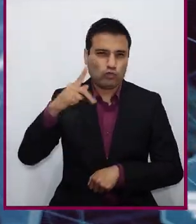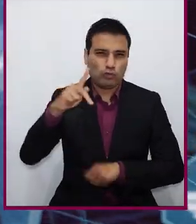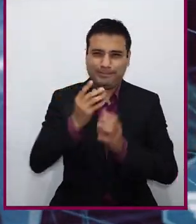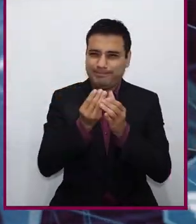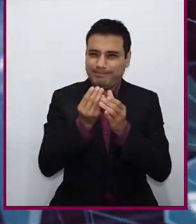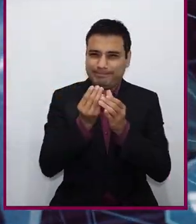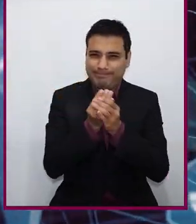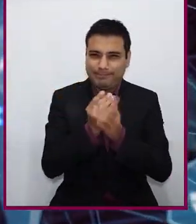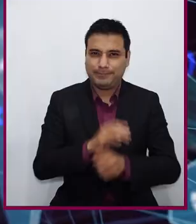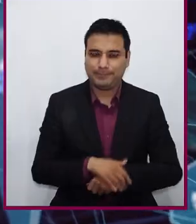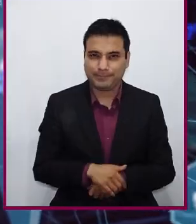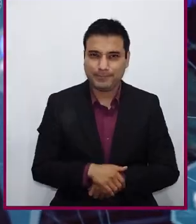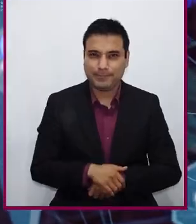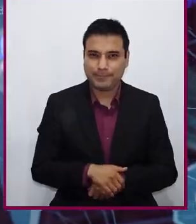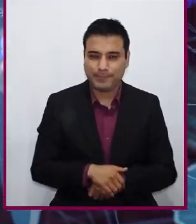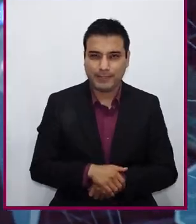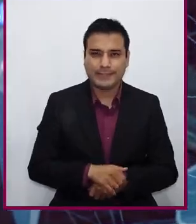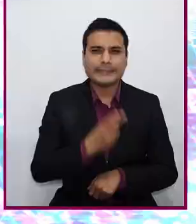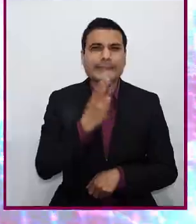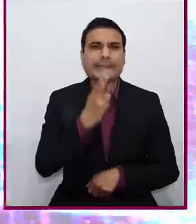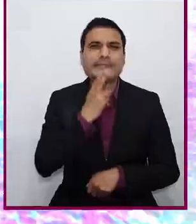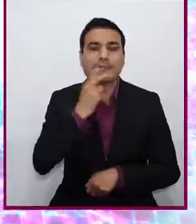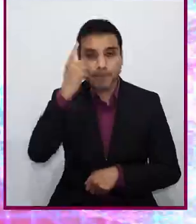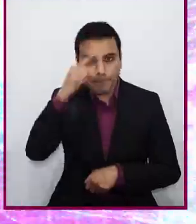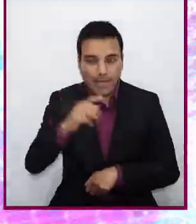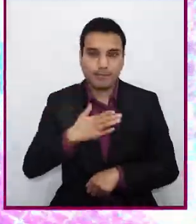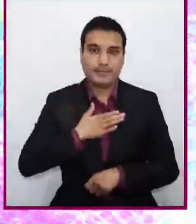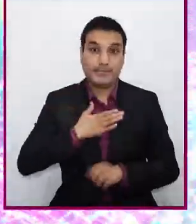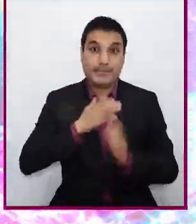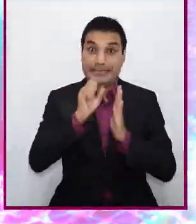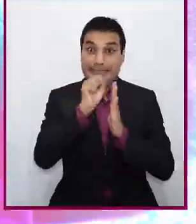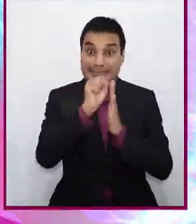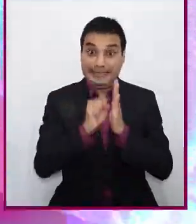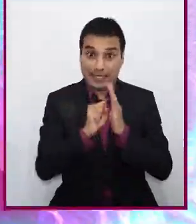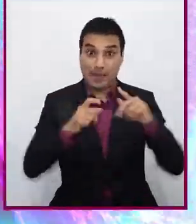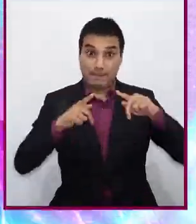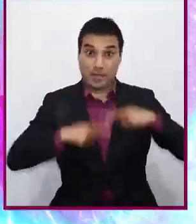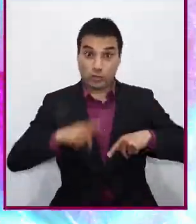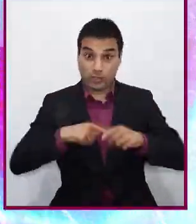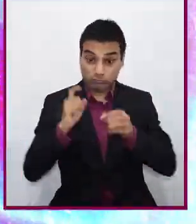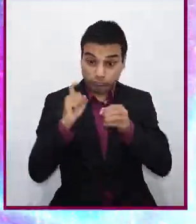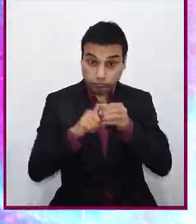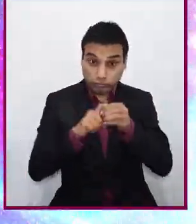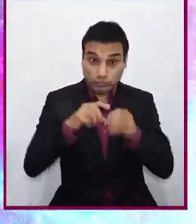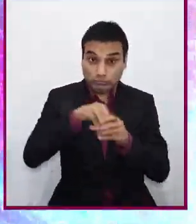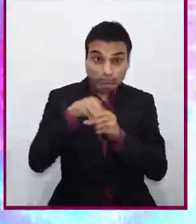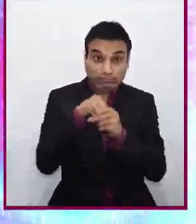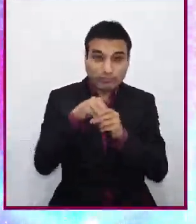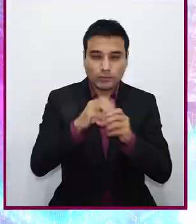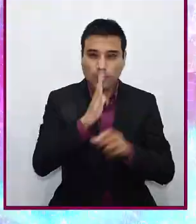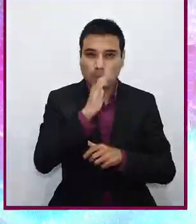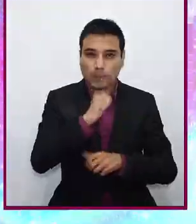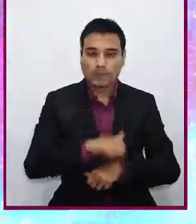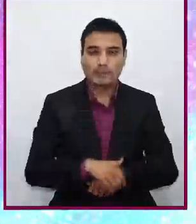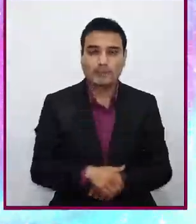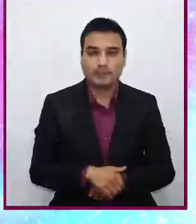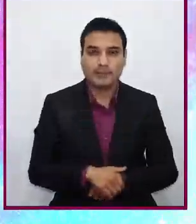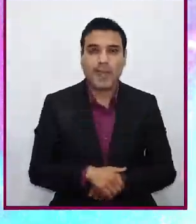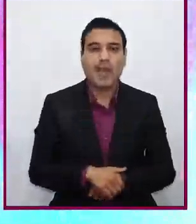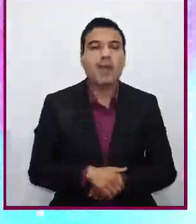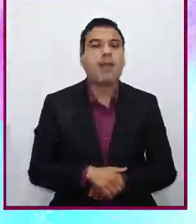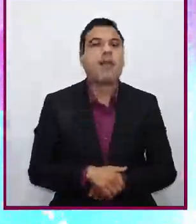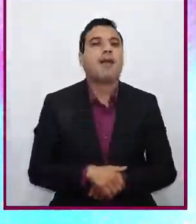sobresaturan y colapse en su almacenamiento lo más importante debe ser la calidad